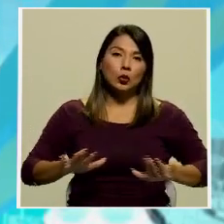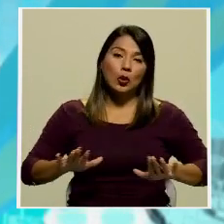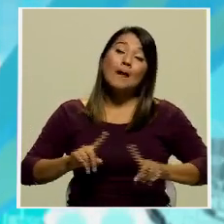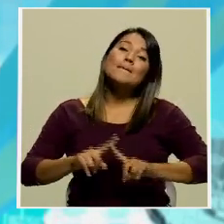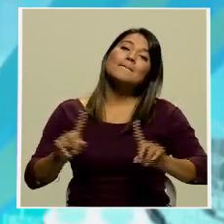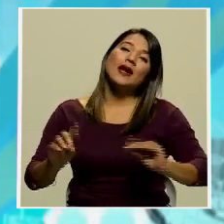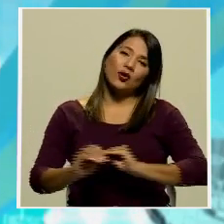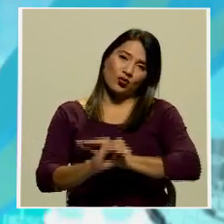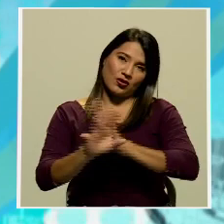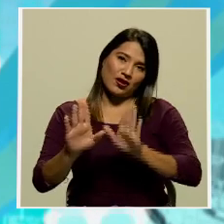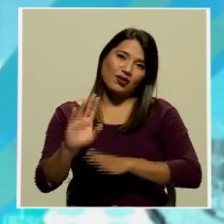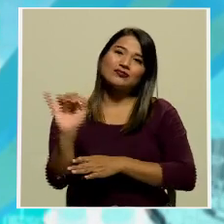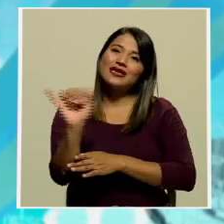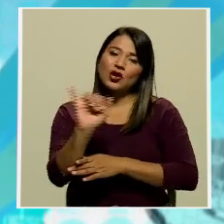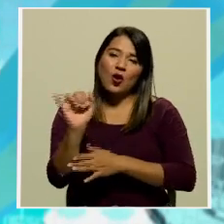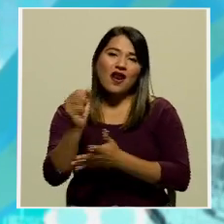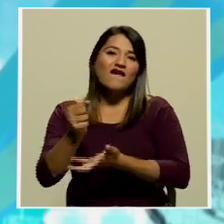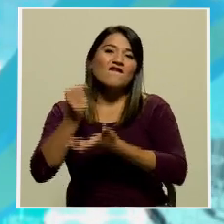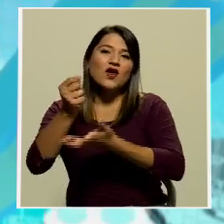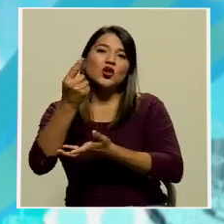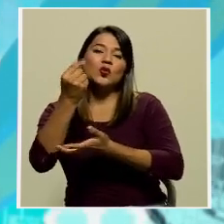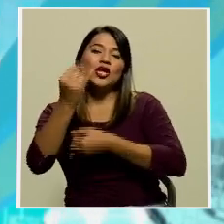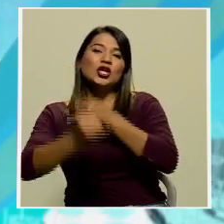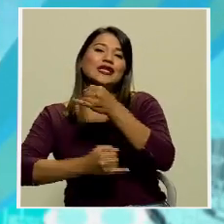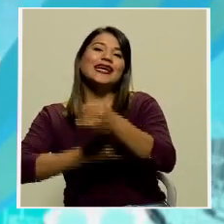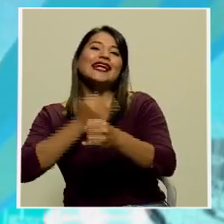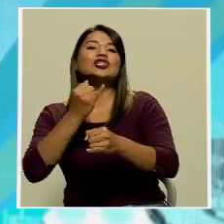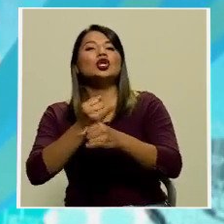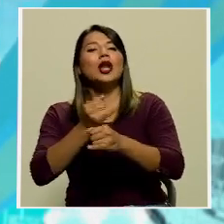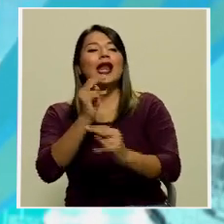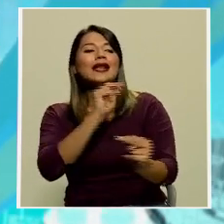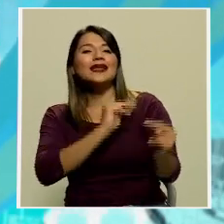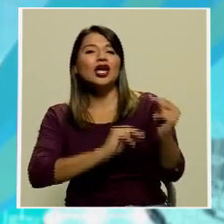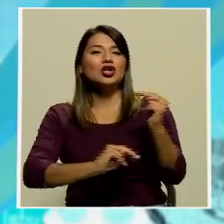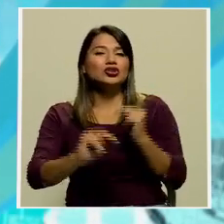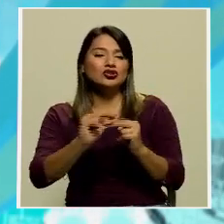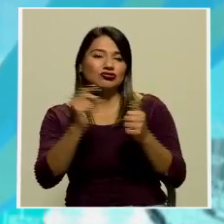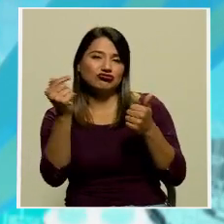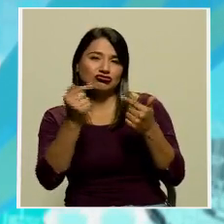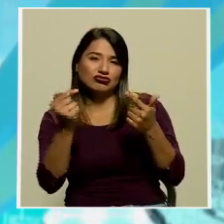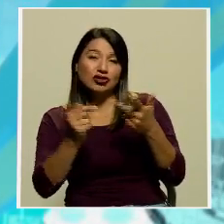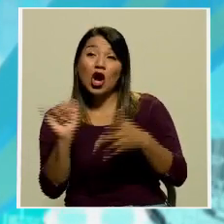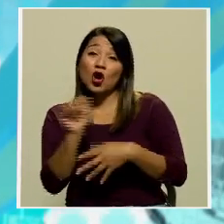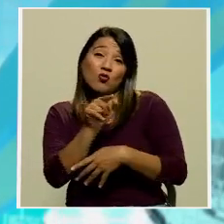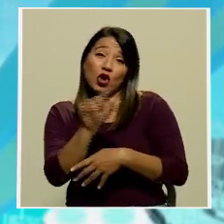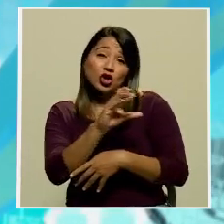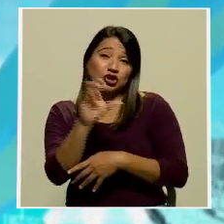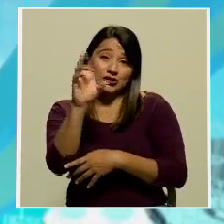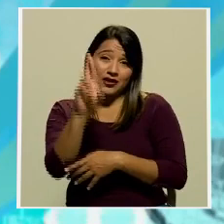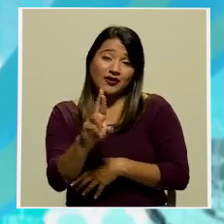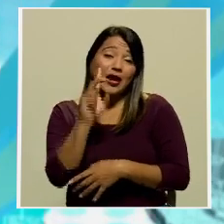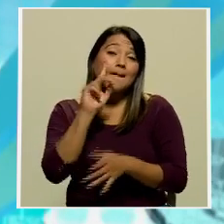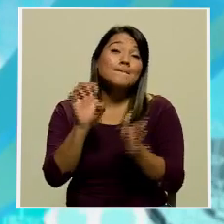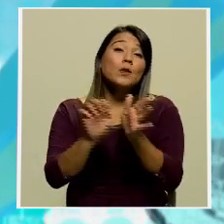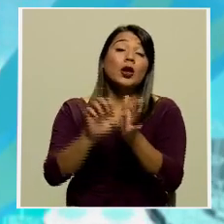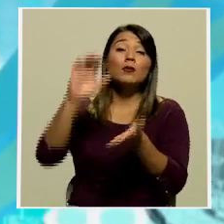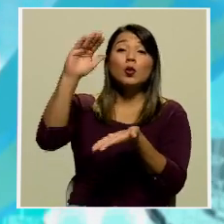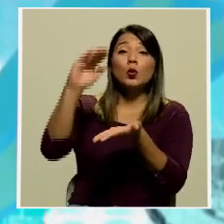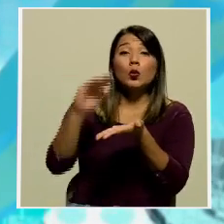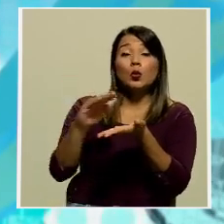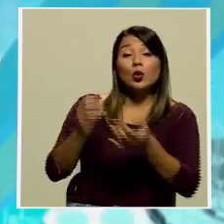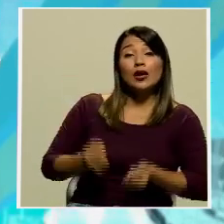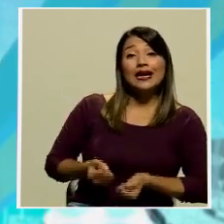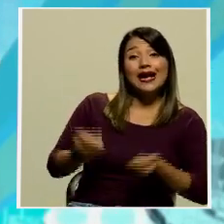que escuché a tu colega mencionar en los últimos minutos, como es una reducción del gasto público y un aumento de la